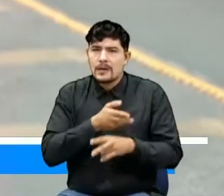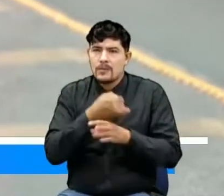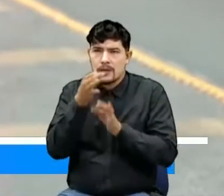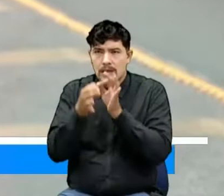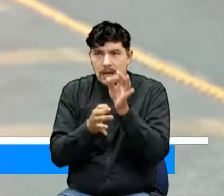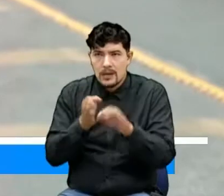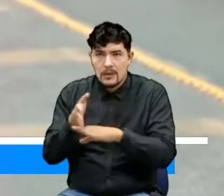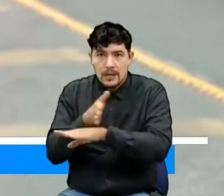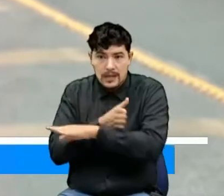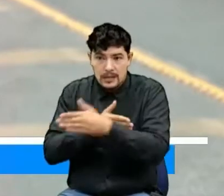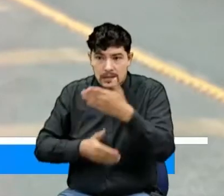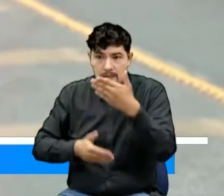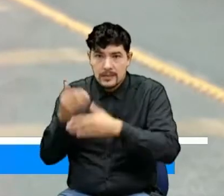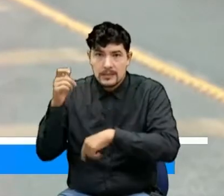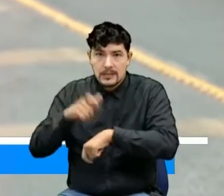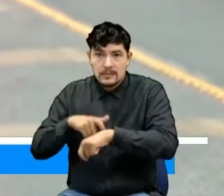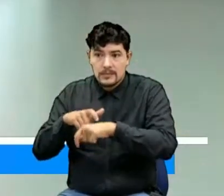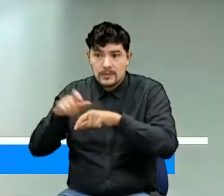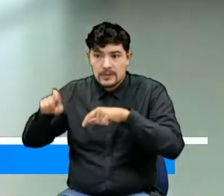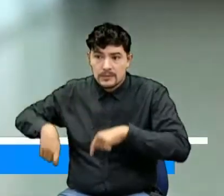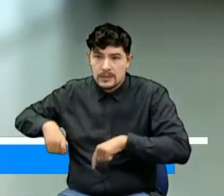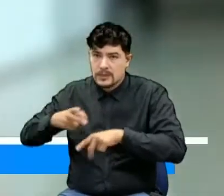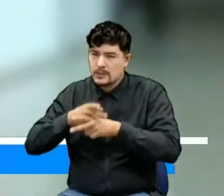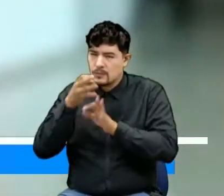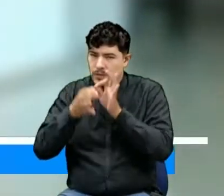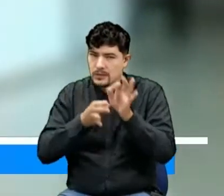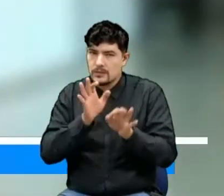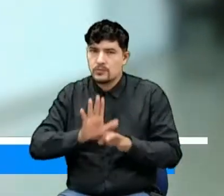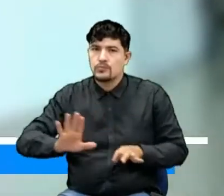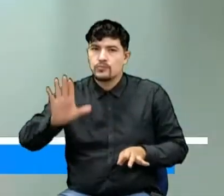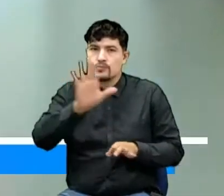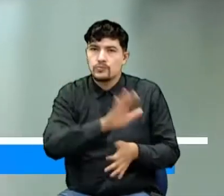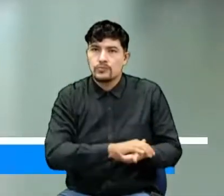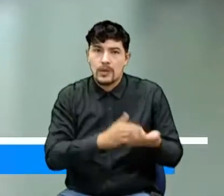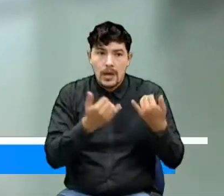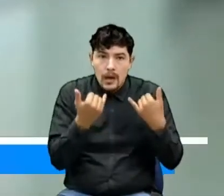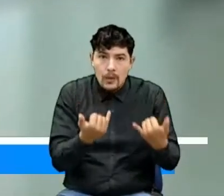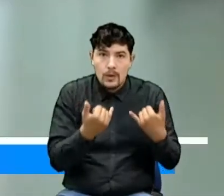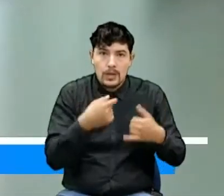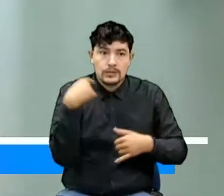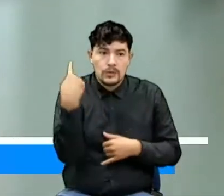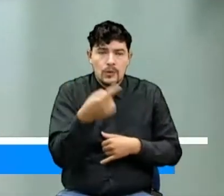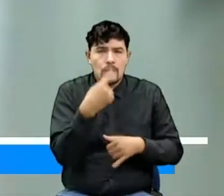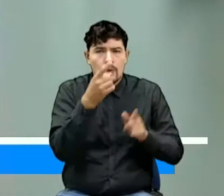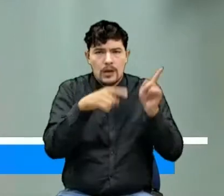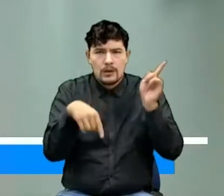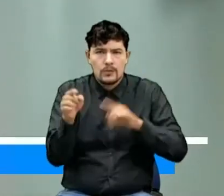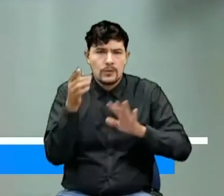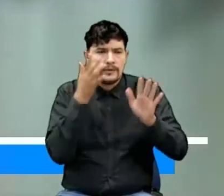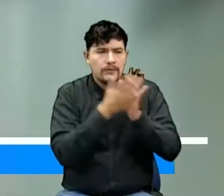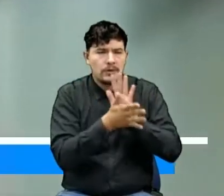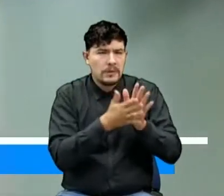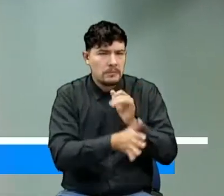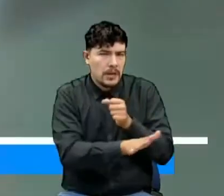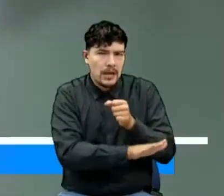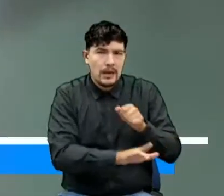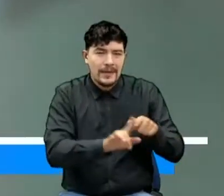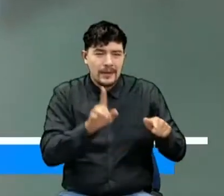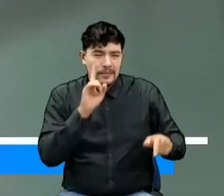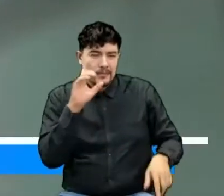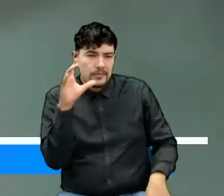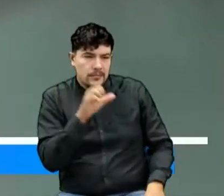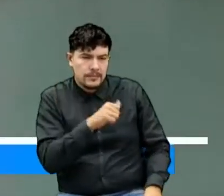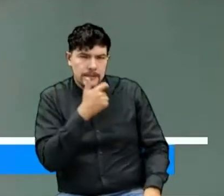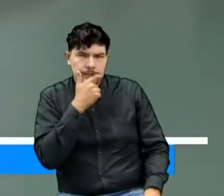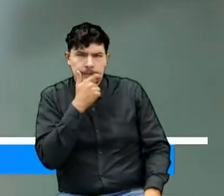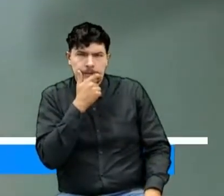antes de iniciar la temporada escolar. Aunque hasta el momento solo se cuenta con reportes preliminares, estos arrojan que hay una